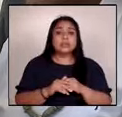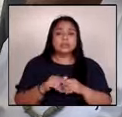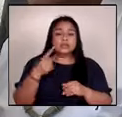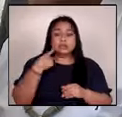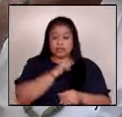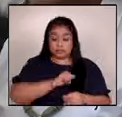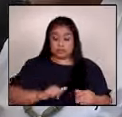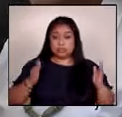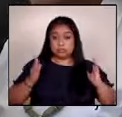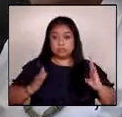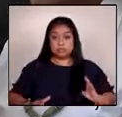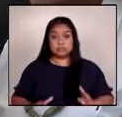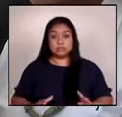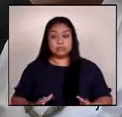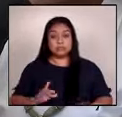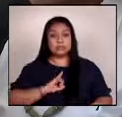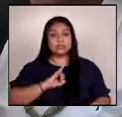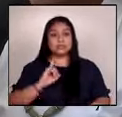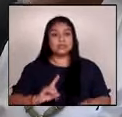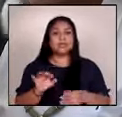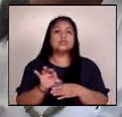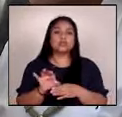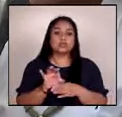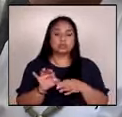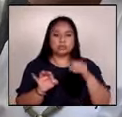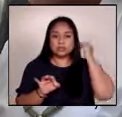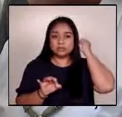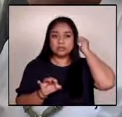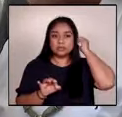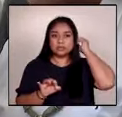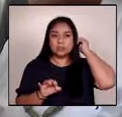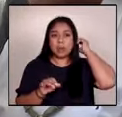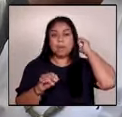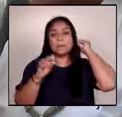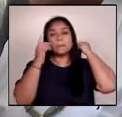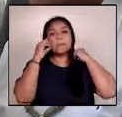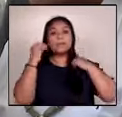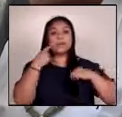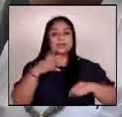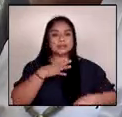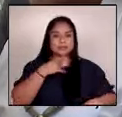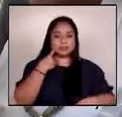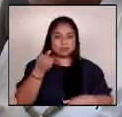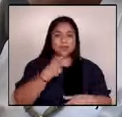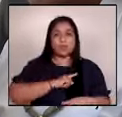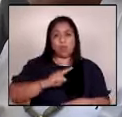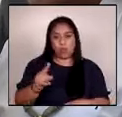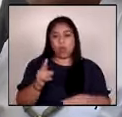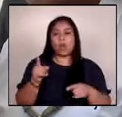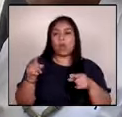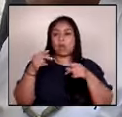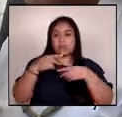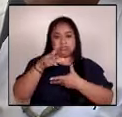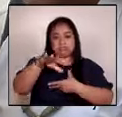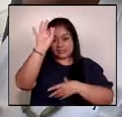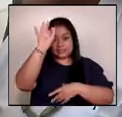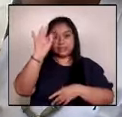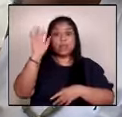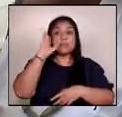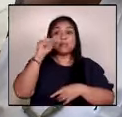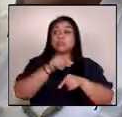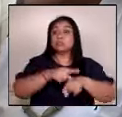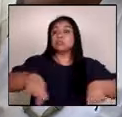están en funciones porque tienen un mandato popular. De la misma manera que yo estoy en mi función presidencial porque